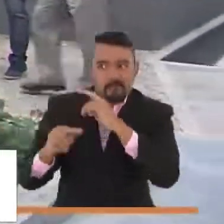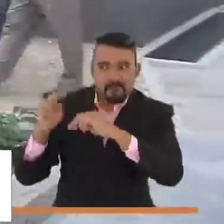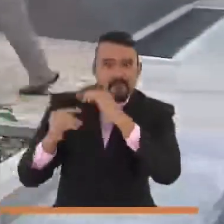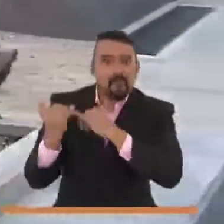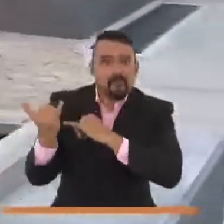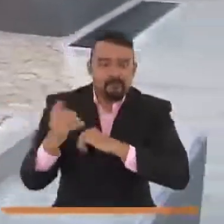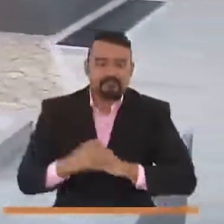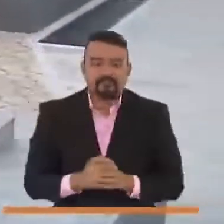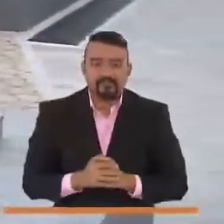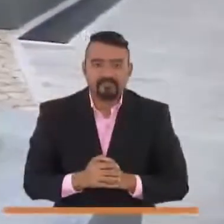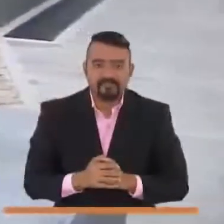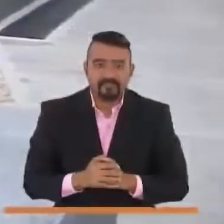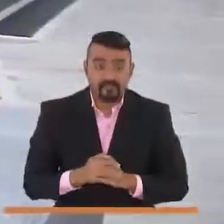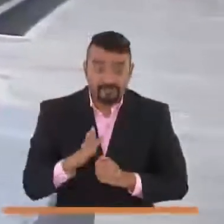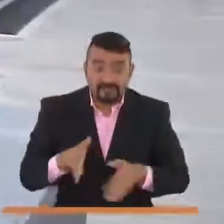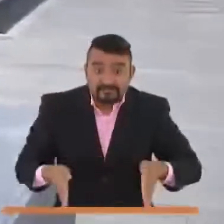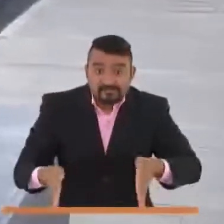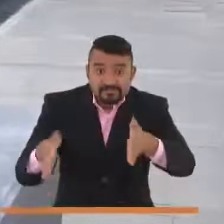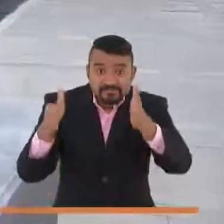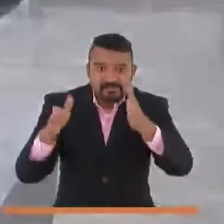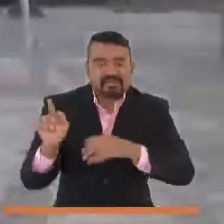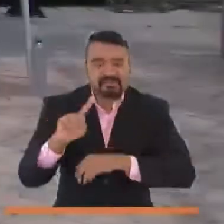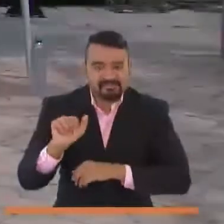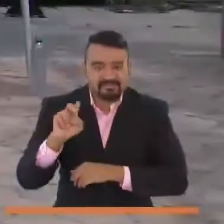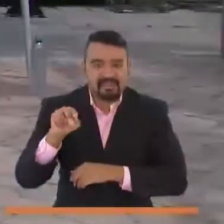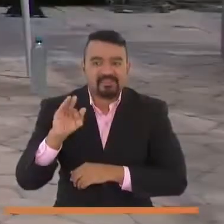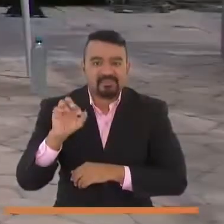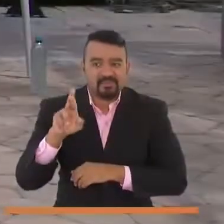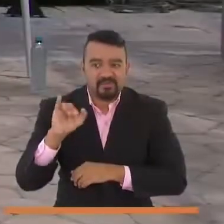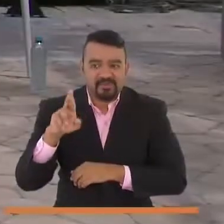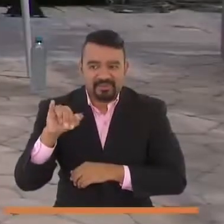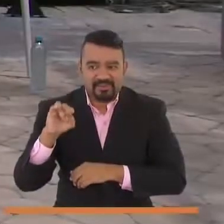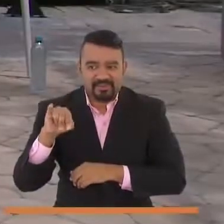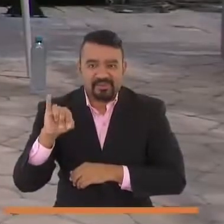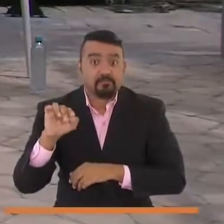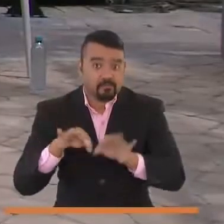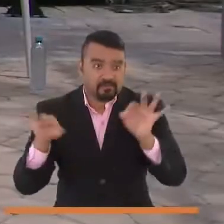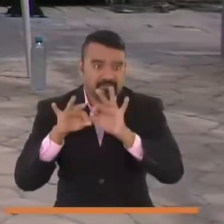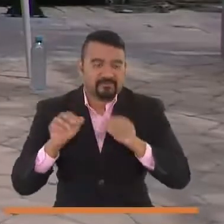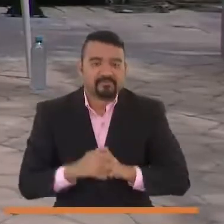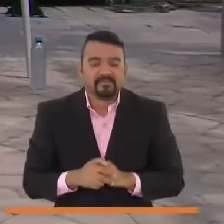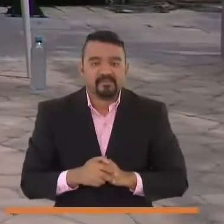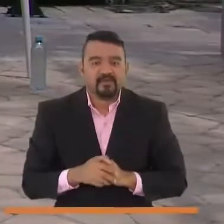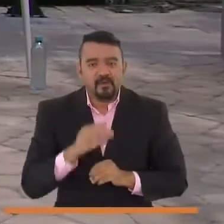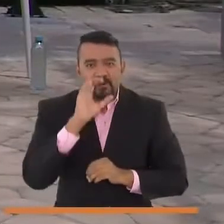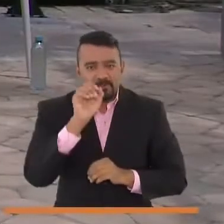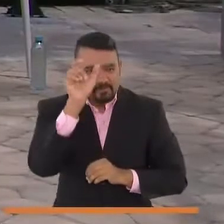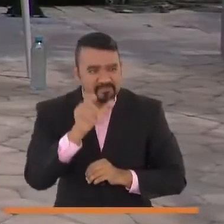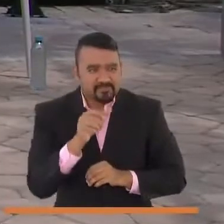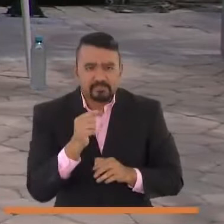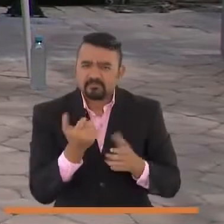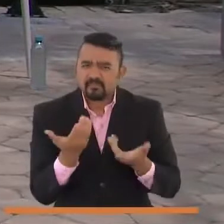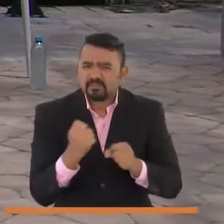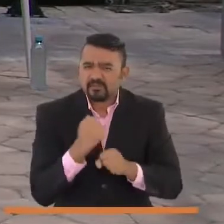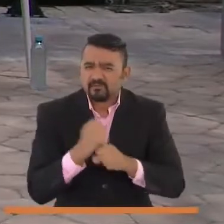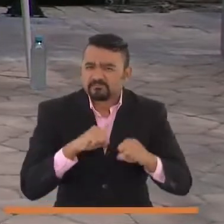esta obra, conexión vial Santorini, por eso vamos a hablar con el secretario de Obras Públicas sobre ese aporte que